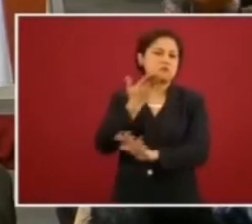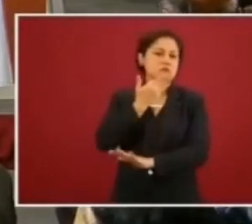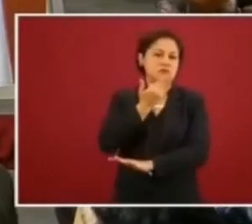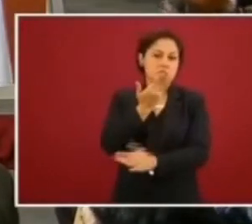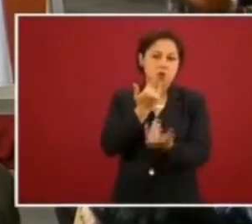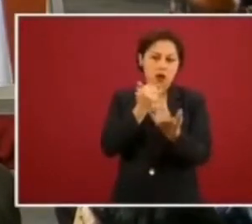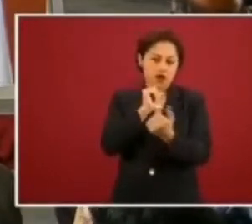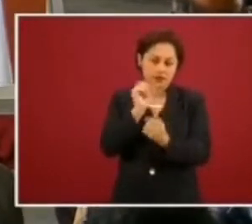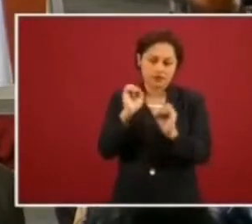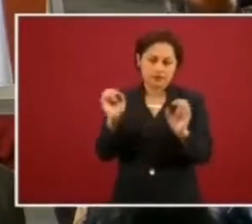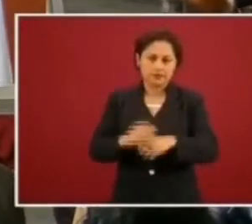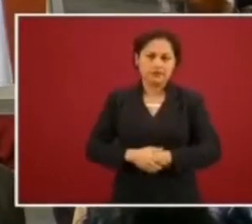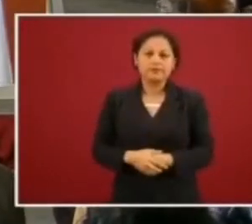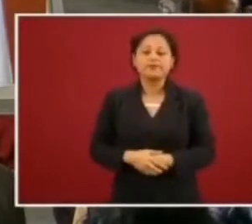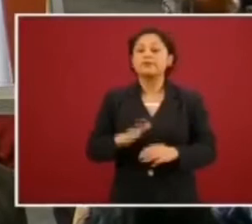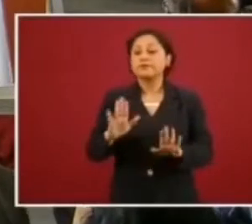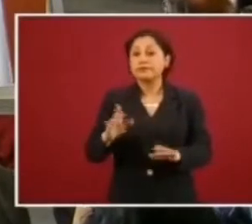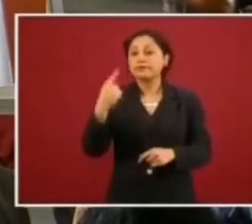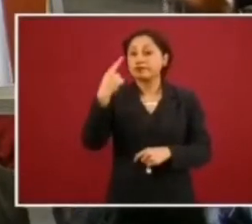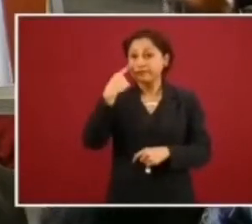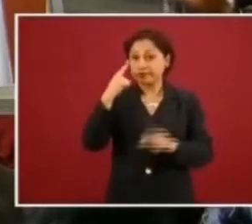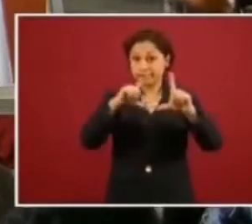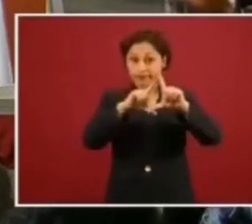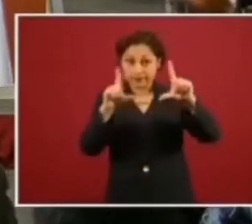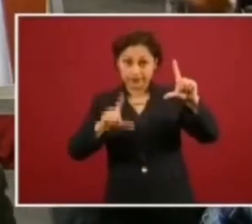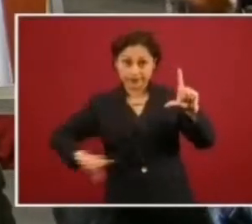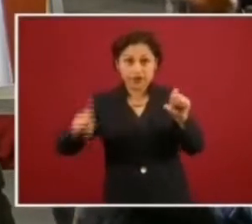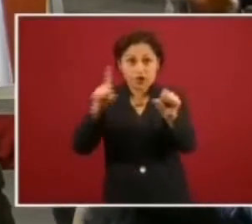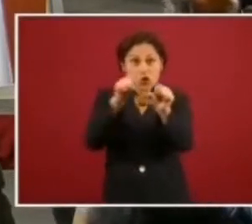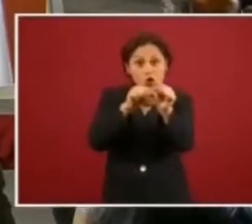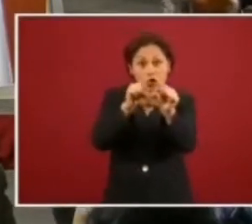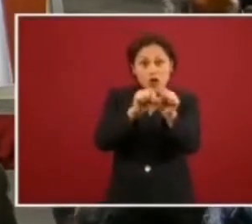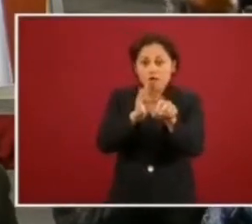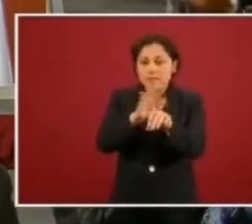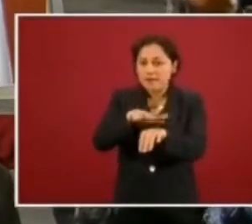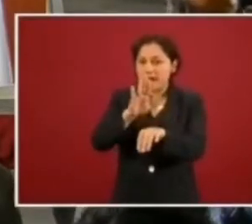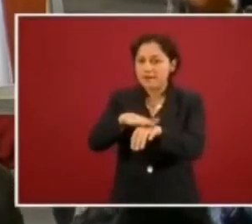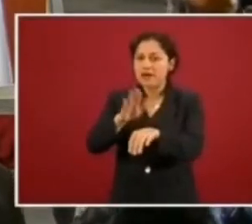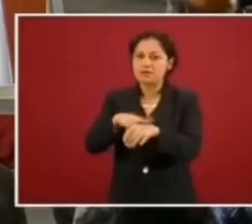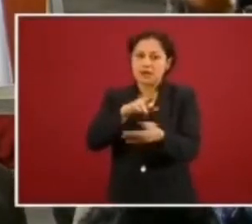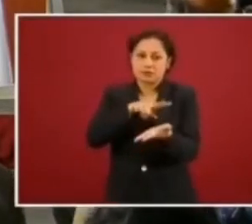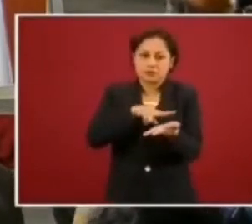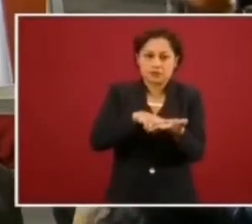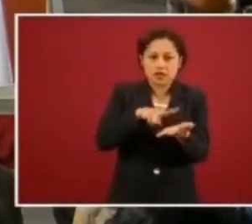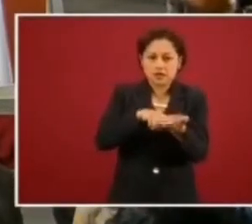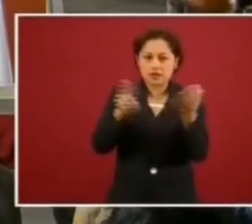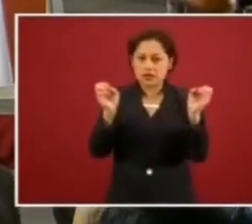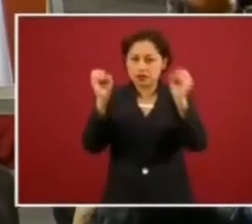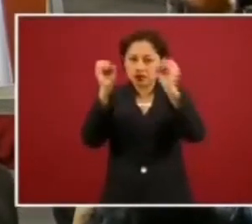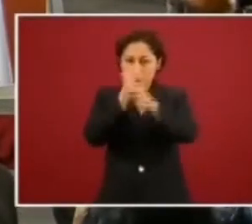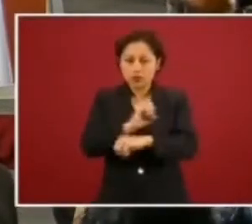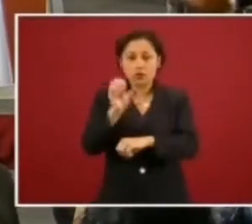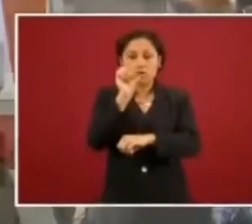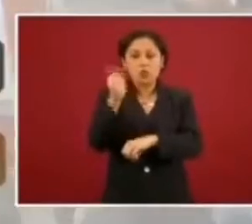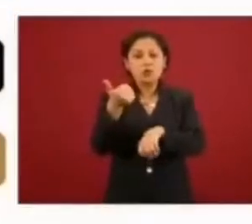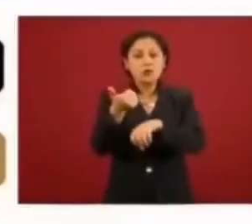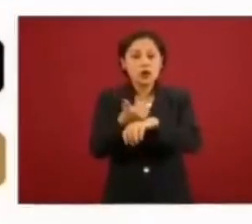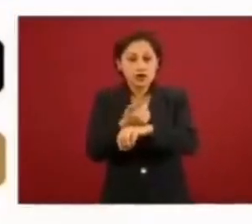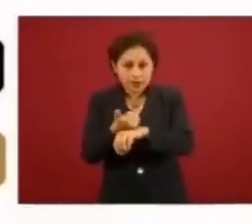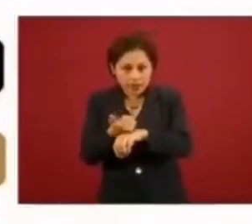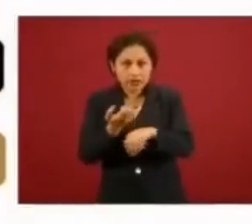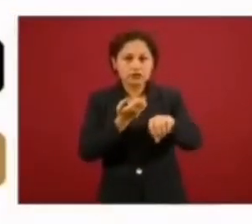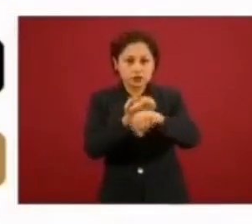también es que el mapa ya se empieza a pintar de otros colores, además del verde y el verde oscuro. Ahora está en amarillo algunas entidades federativas,